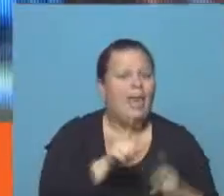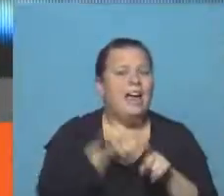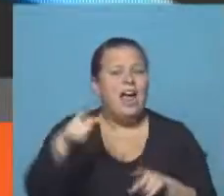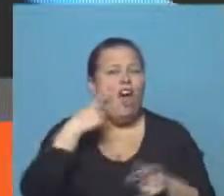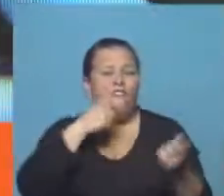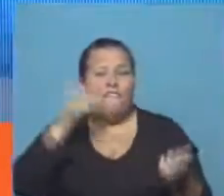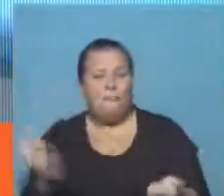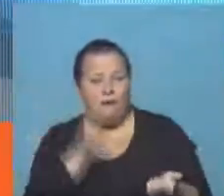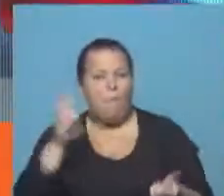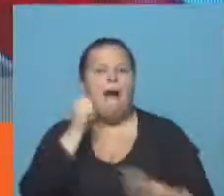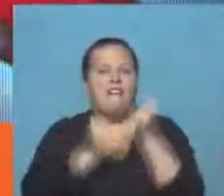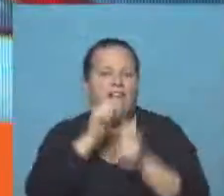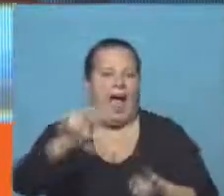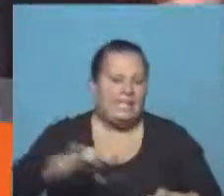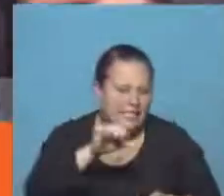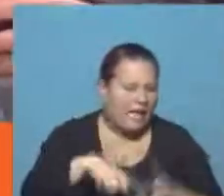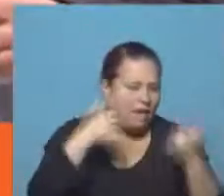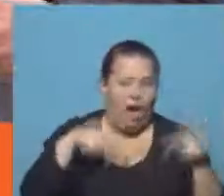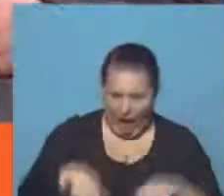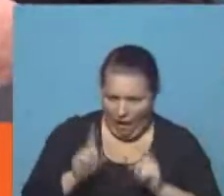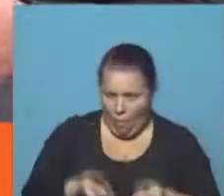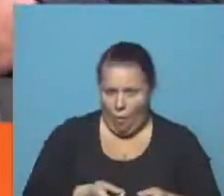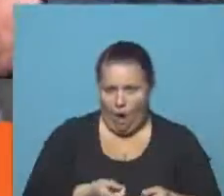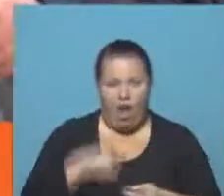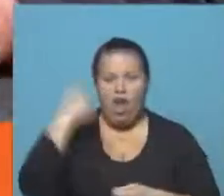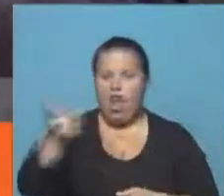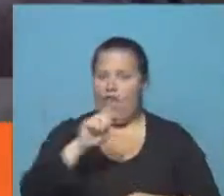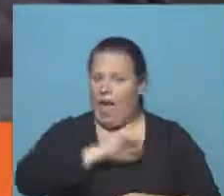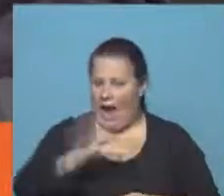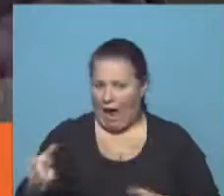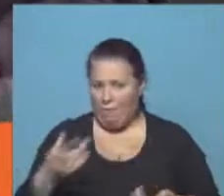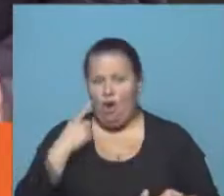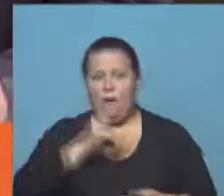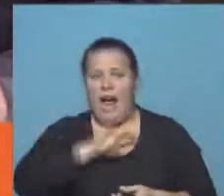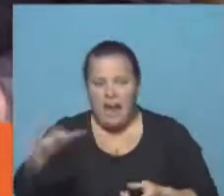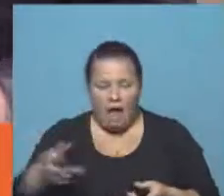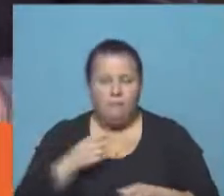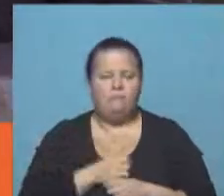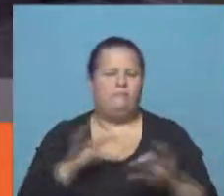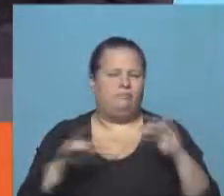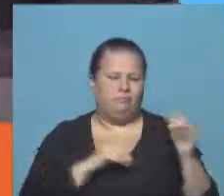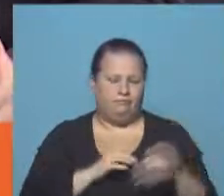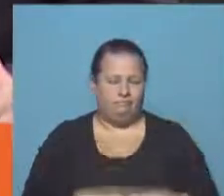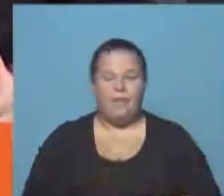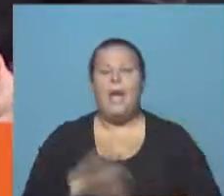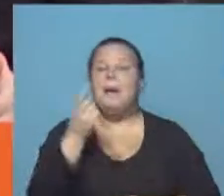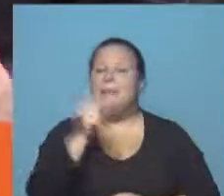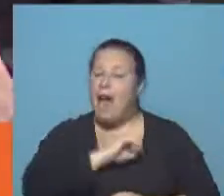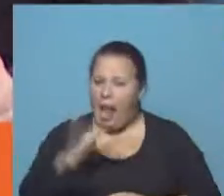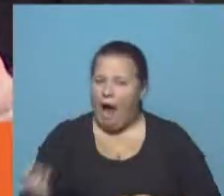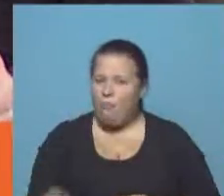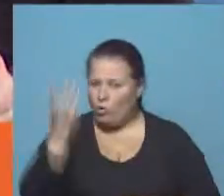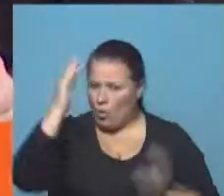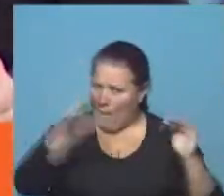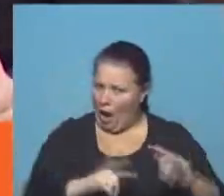chacarero producía para fabricar aceite. y ahora también, ¿eh? No le transfirieron al chacarero, Bueno, porque pero el chacarero los se le precios la del bomba débil campo- de la cadena. Pero los Chacarero precios del entonces. campo subieron,